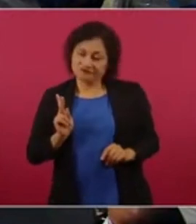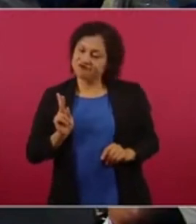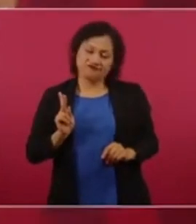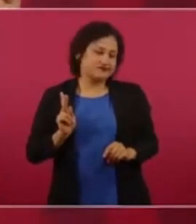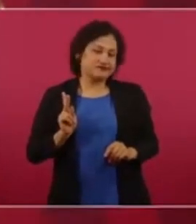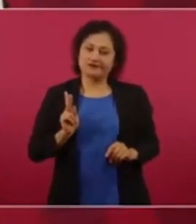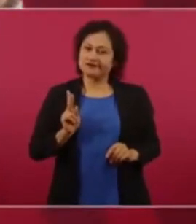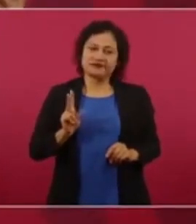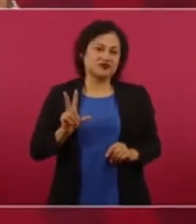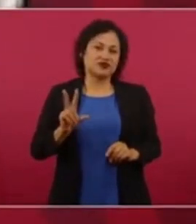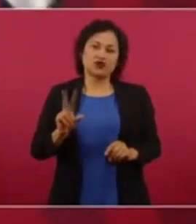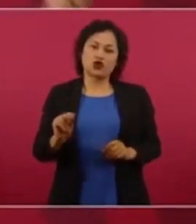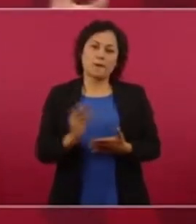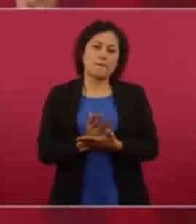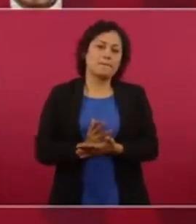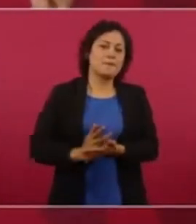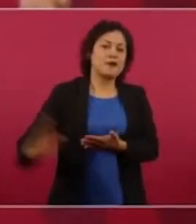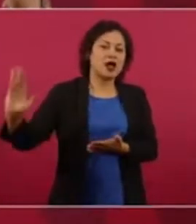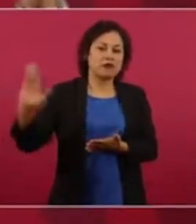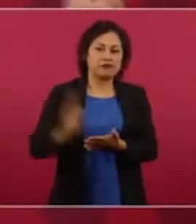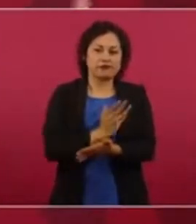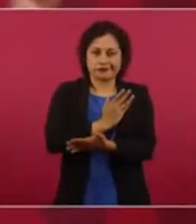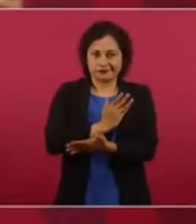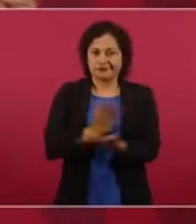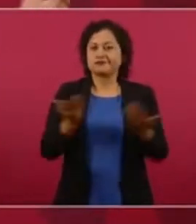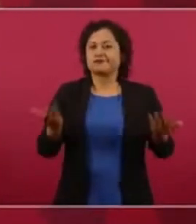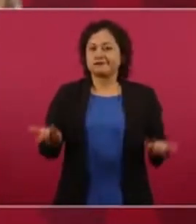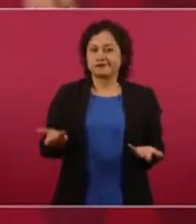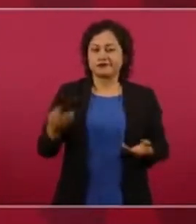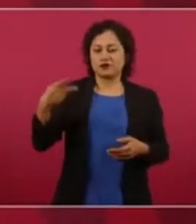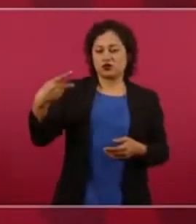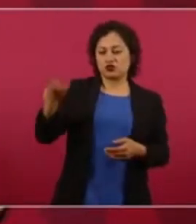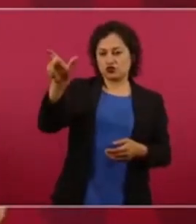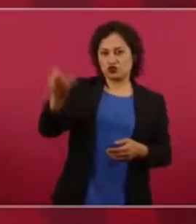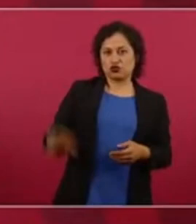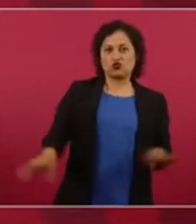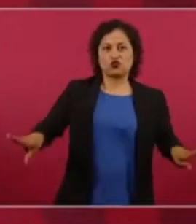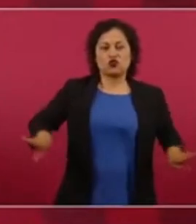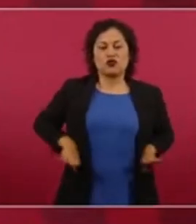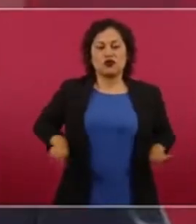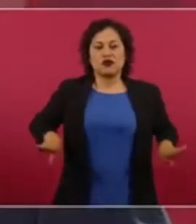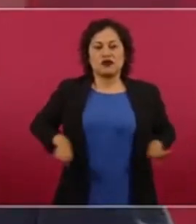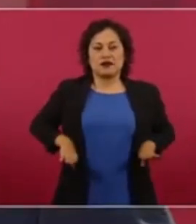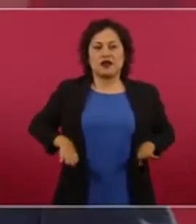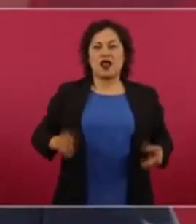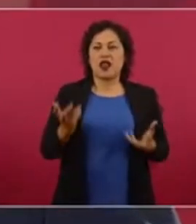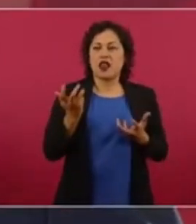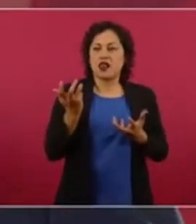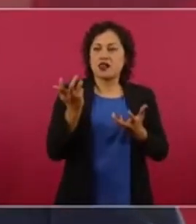Es también lo de la ambición al dinero, la ambición a lo material,